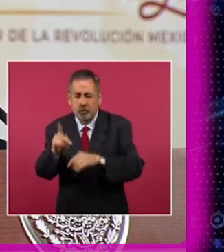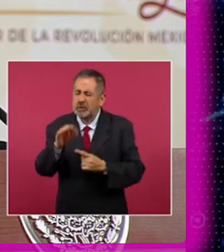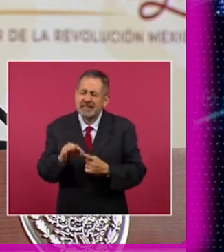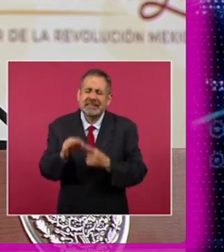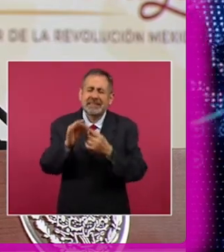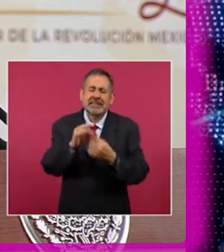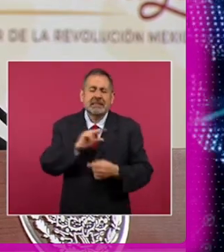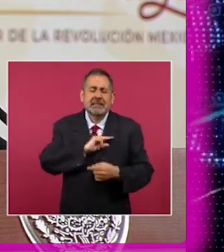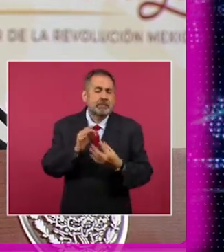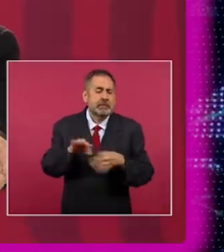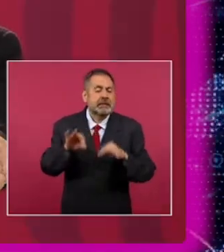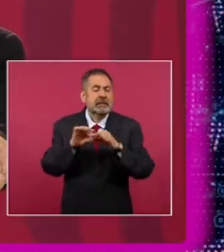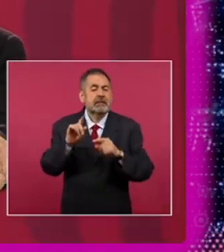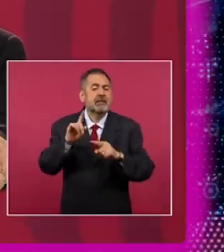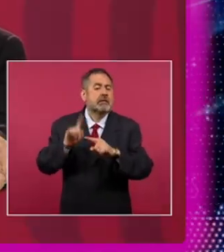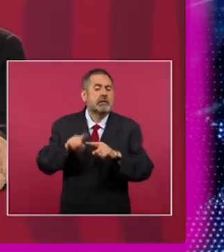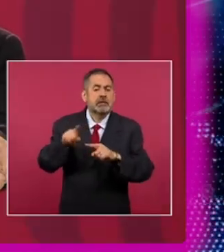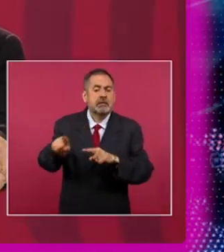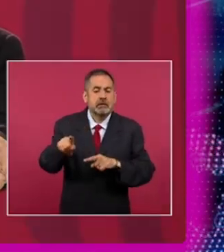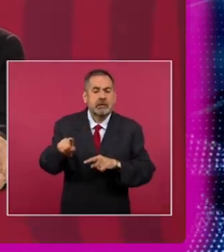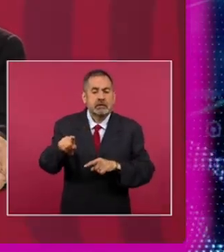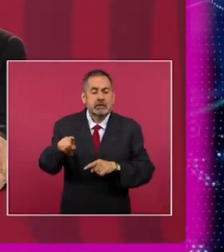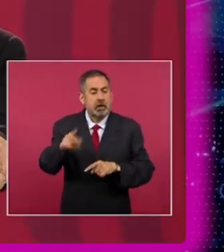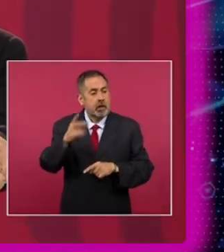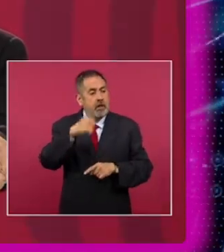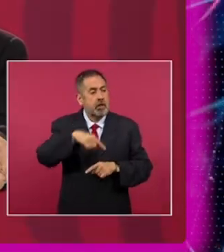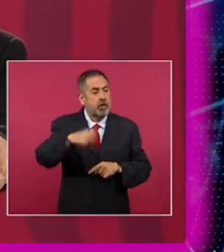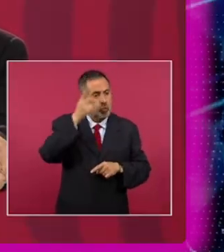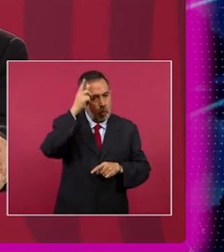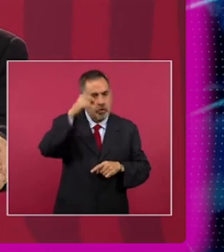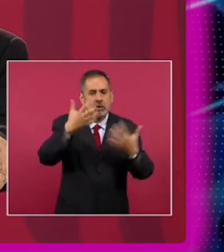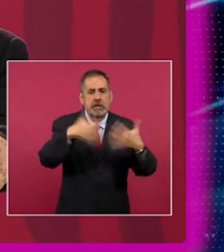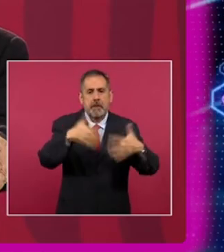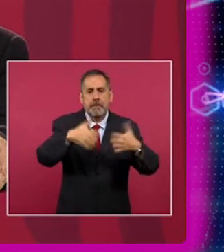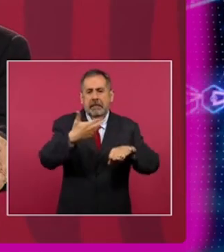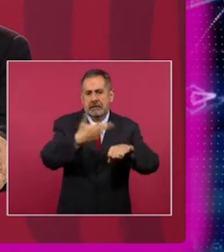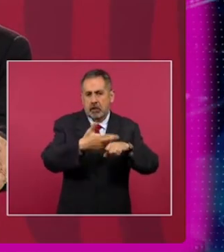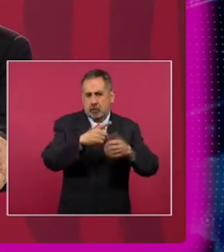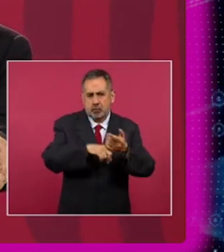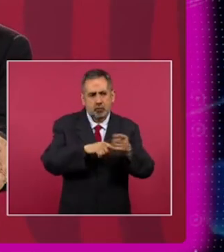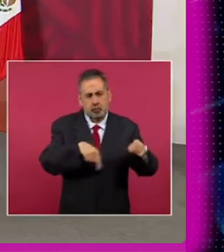especial al sector empresarial,